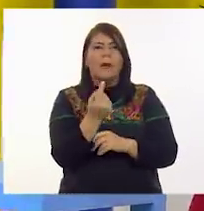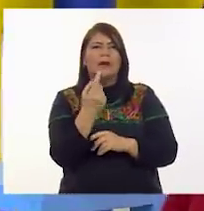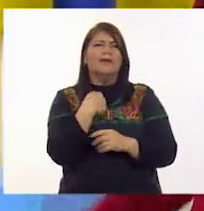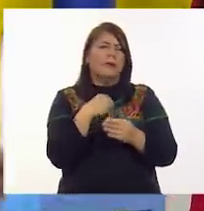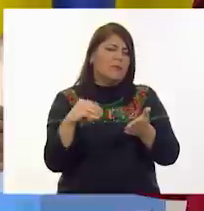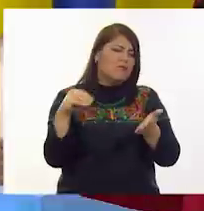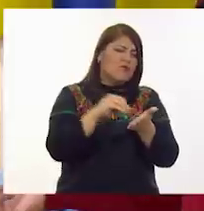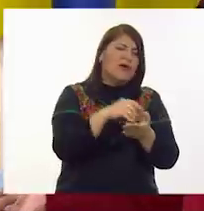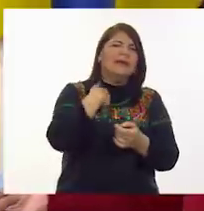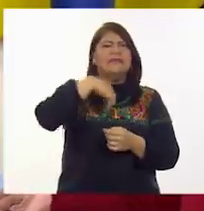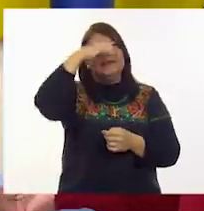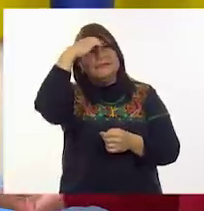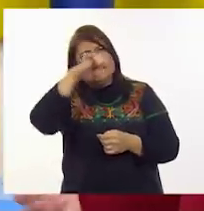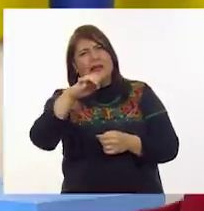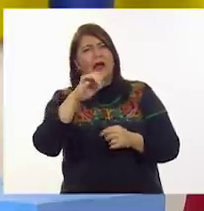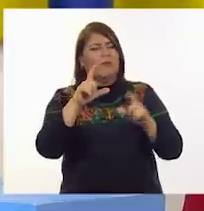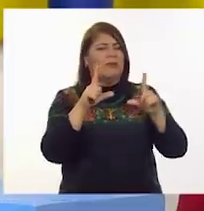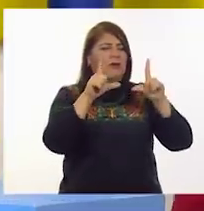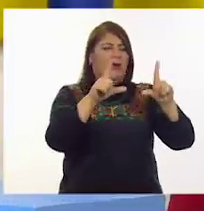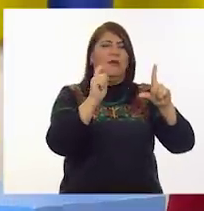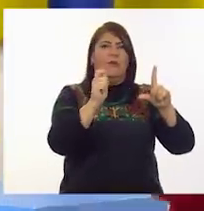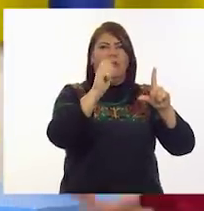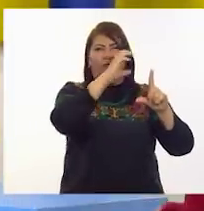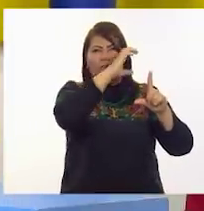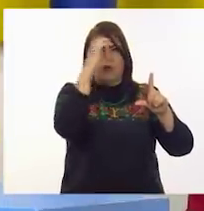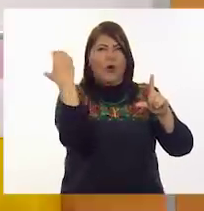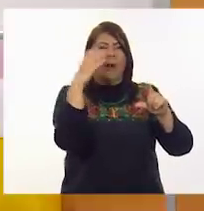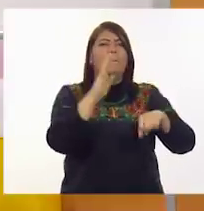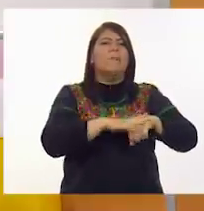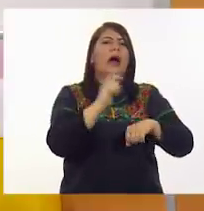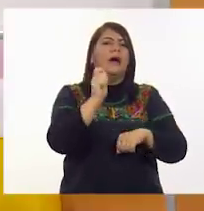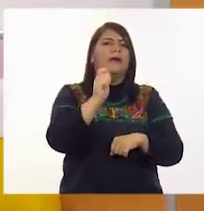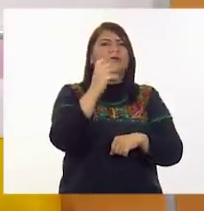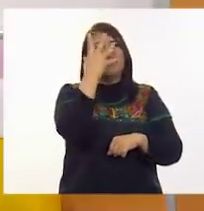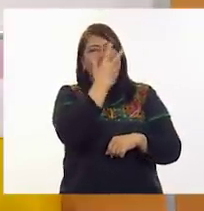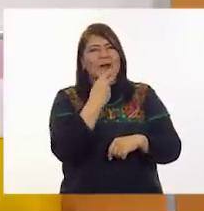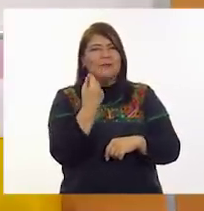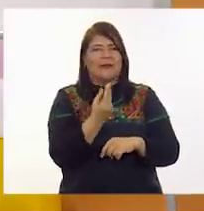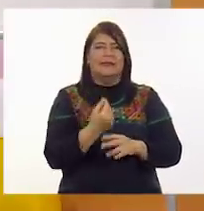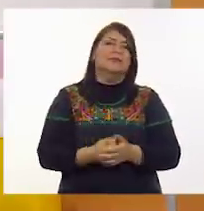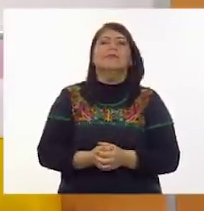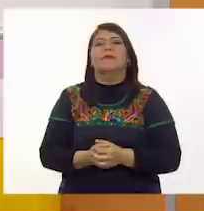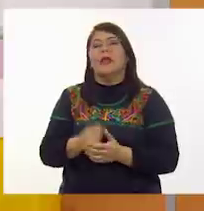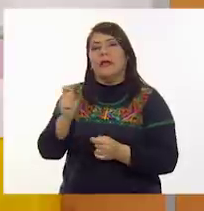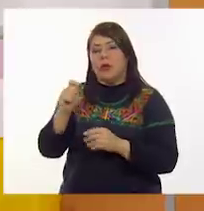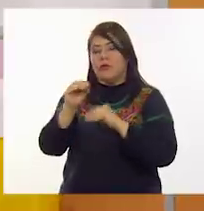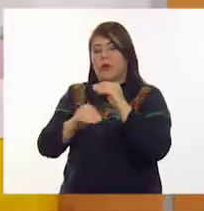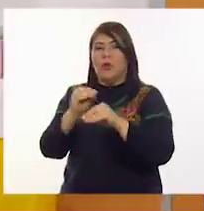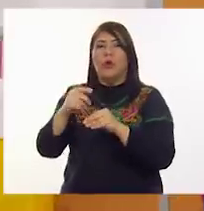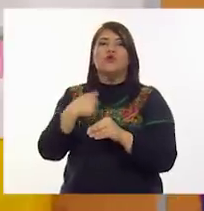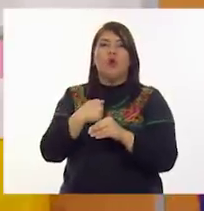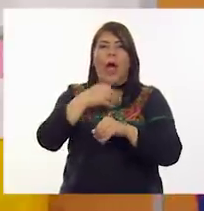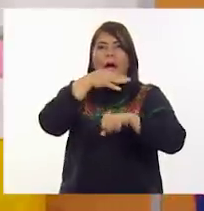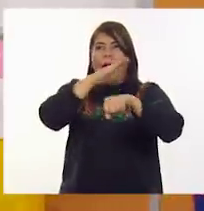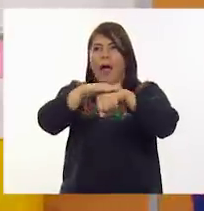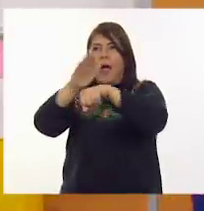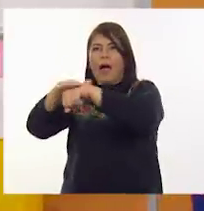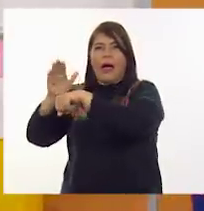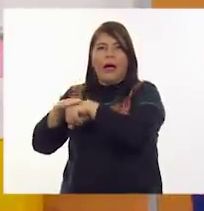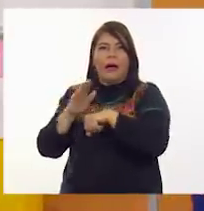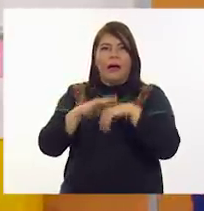mucho y la foto en donde salga más guapo. Mientras elaboras el cartel, yo voy avisando a mis contactos